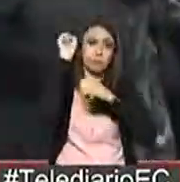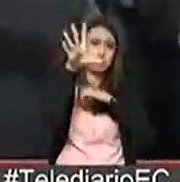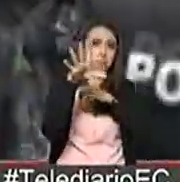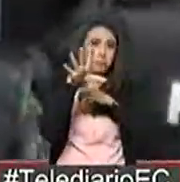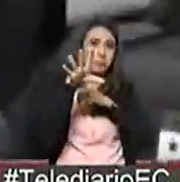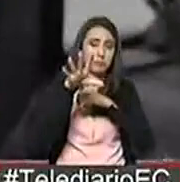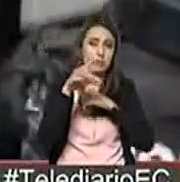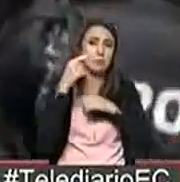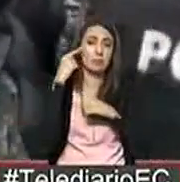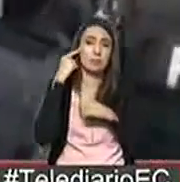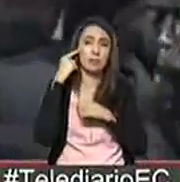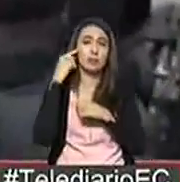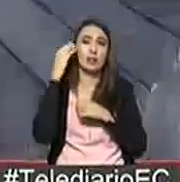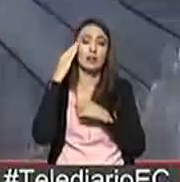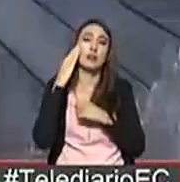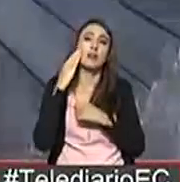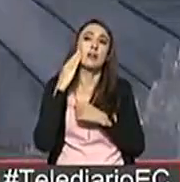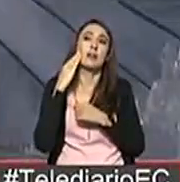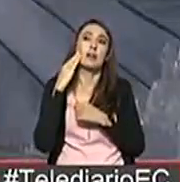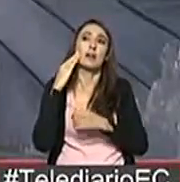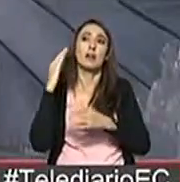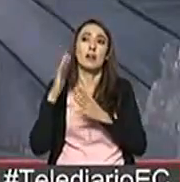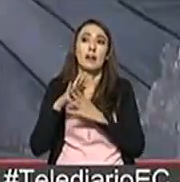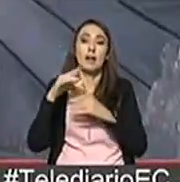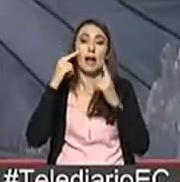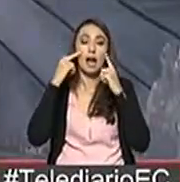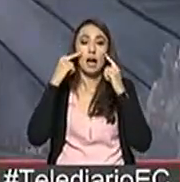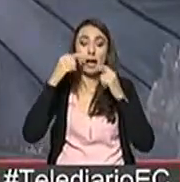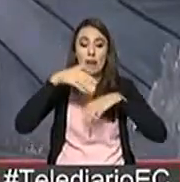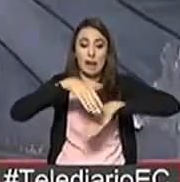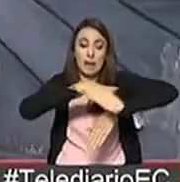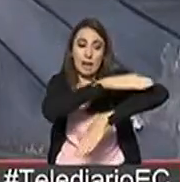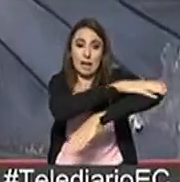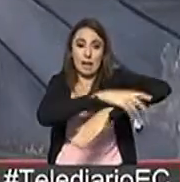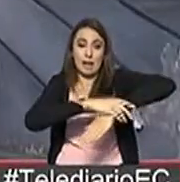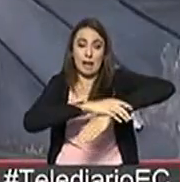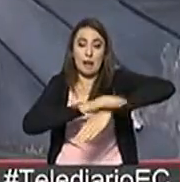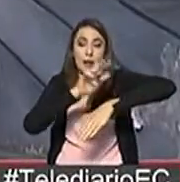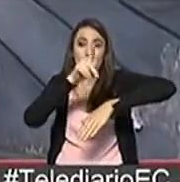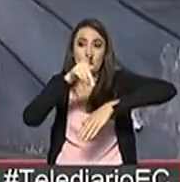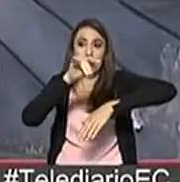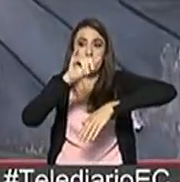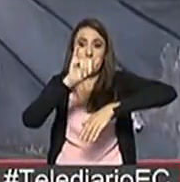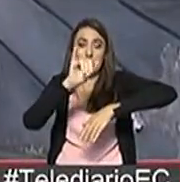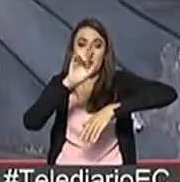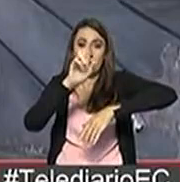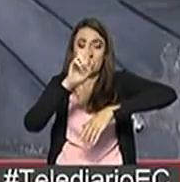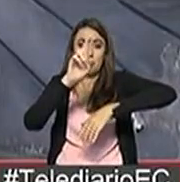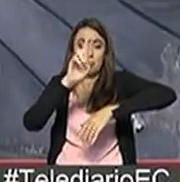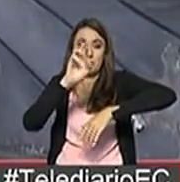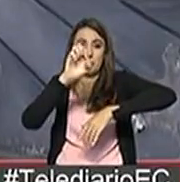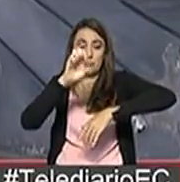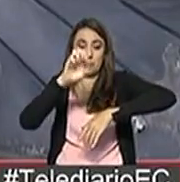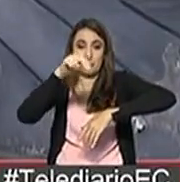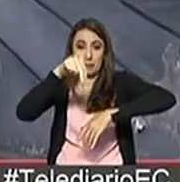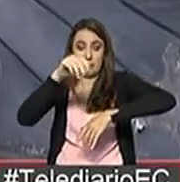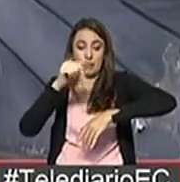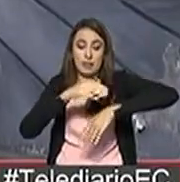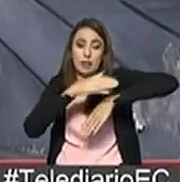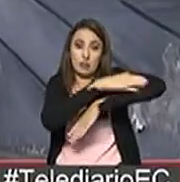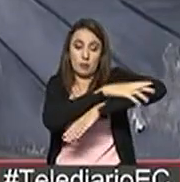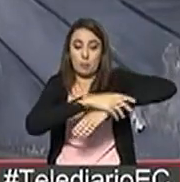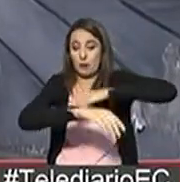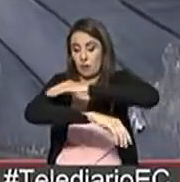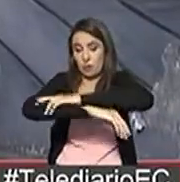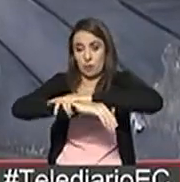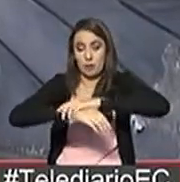destrozó cierta parte de la piel, en la pierna izquierda, incluso el uniforme fue desgarrado. Y las laceraciones y las quemaduras